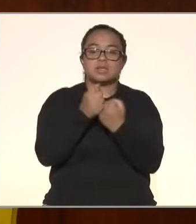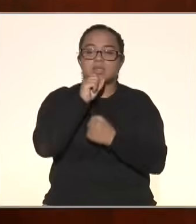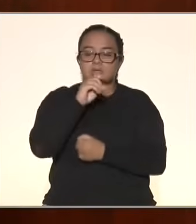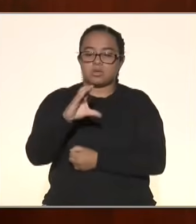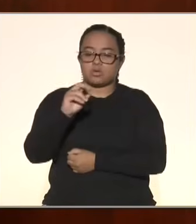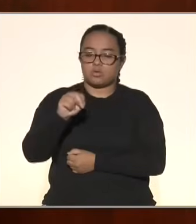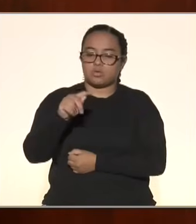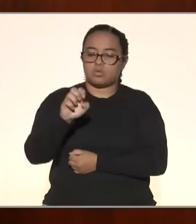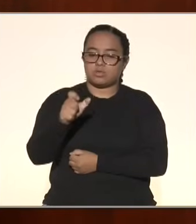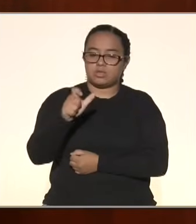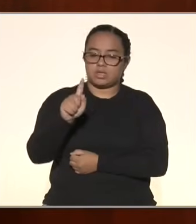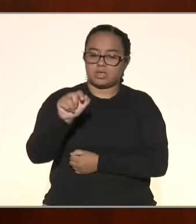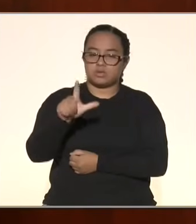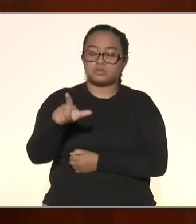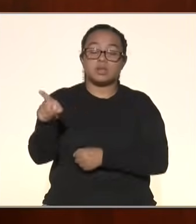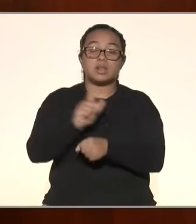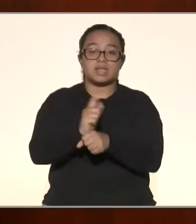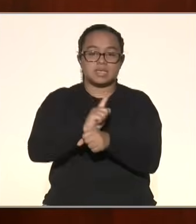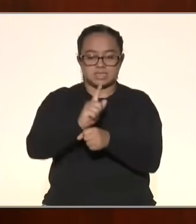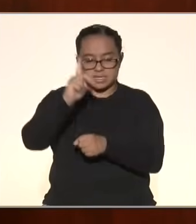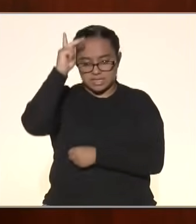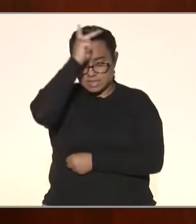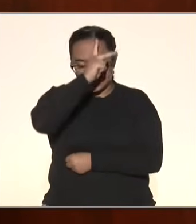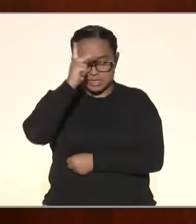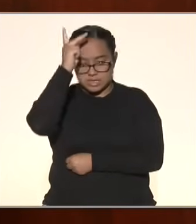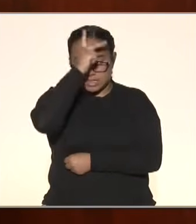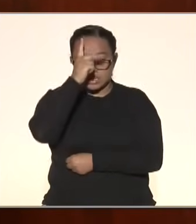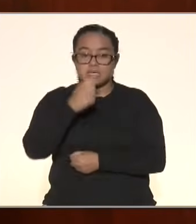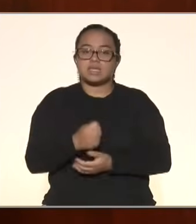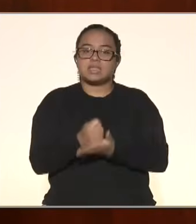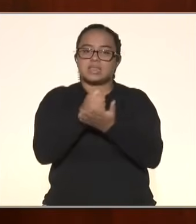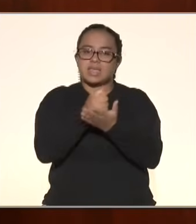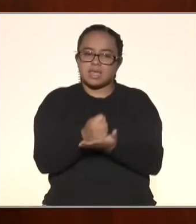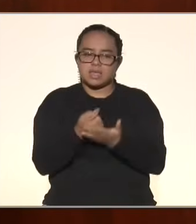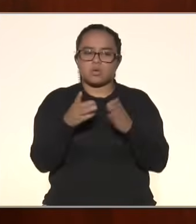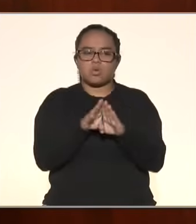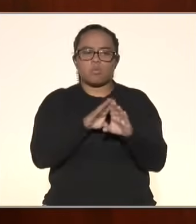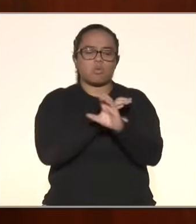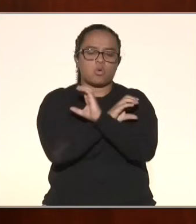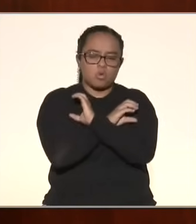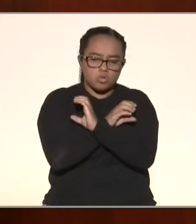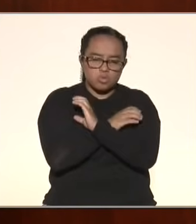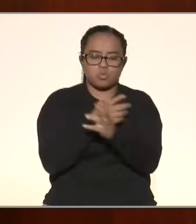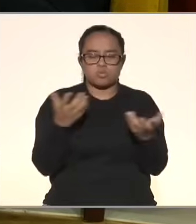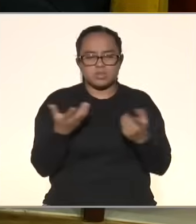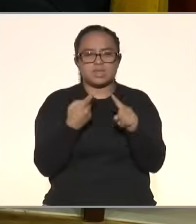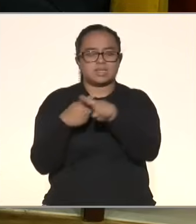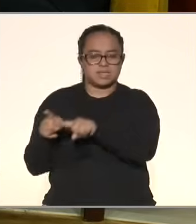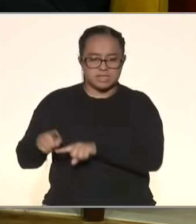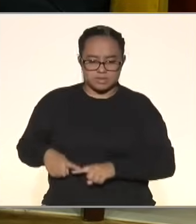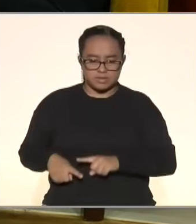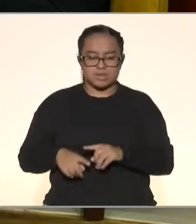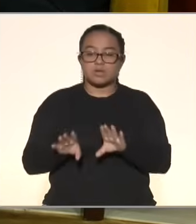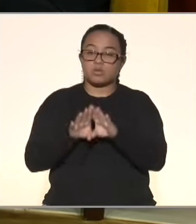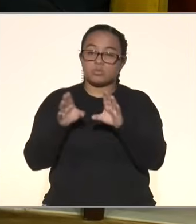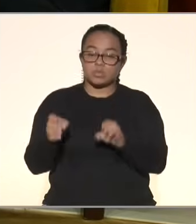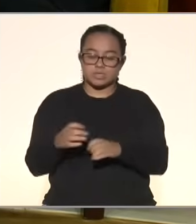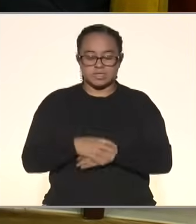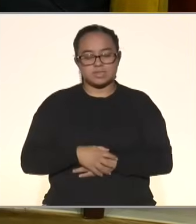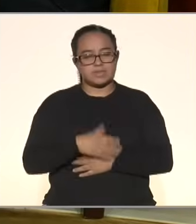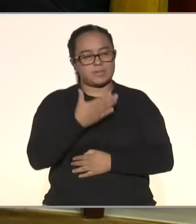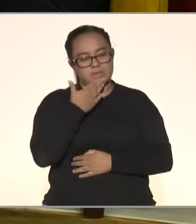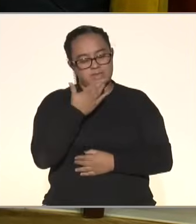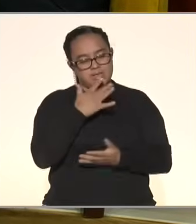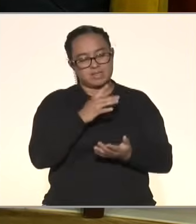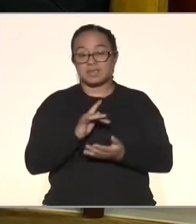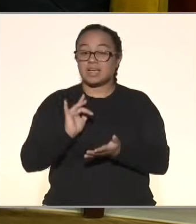contextual, es licenciado en psicología y terapeuta cognitivo-conductual. César, ¿cómo estás? ¿Qué tal? Muy bien, muchas gracias. Qué gusto tenerte